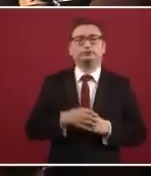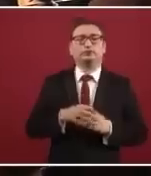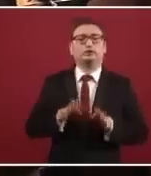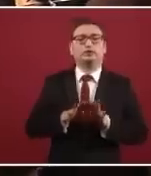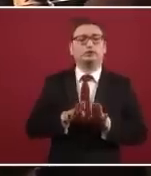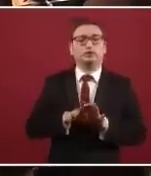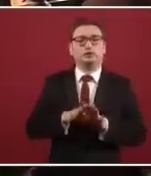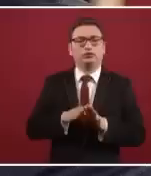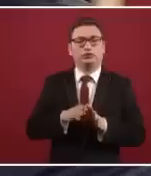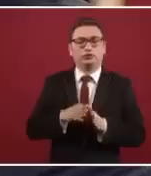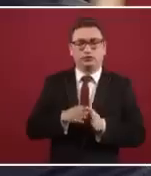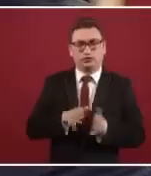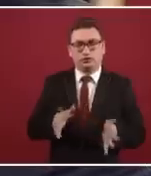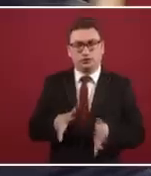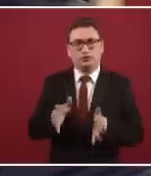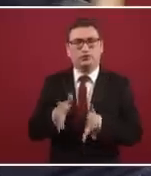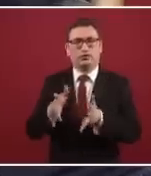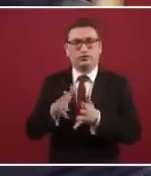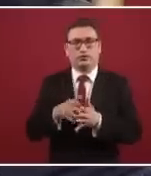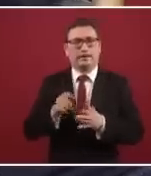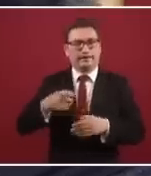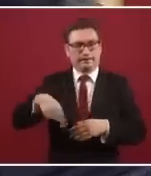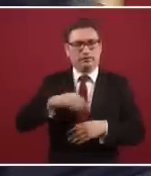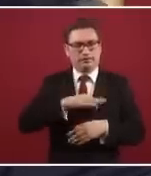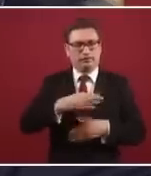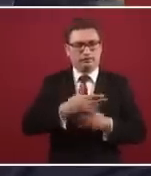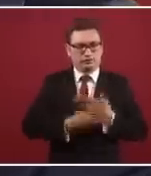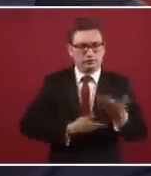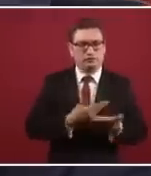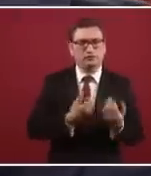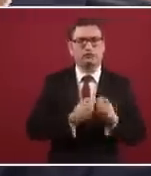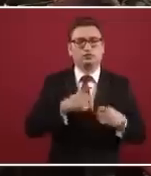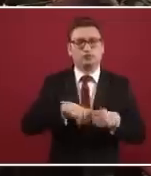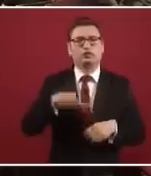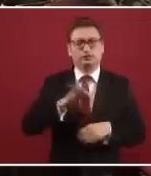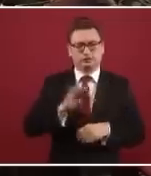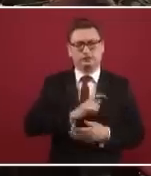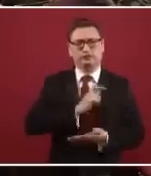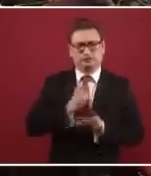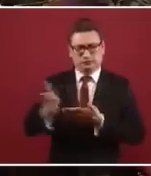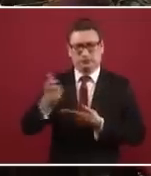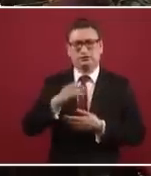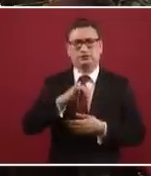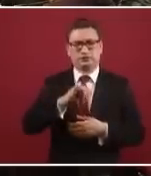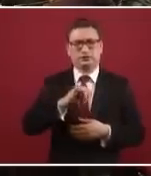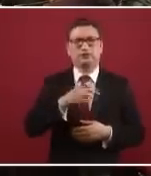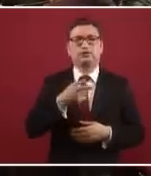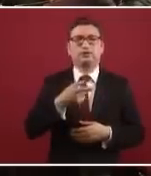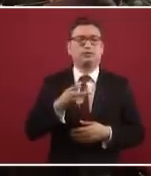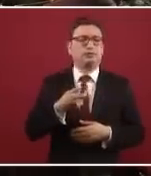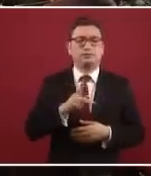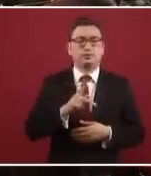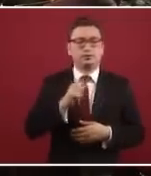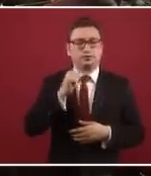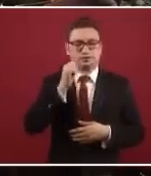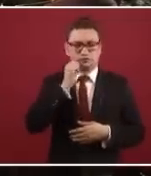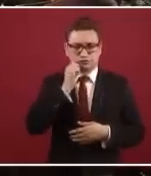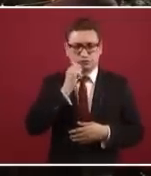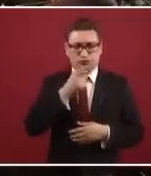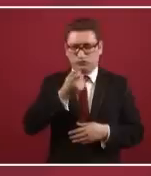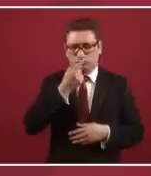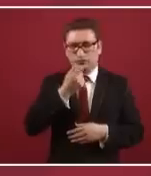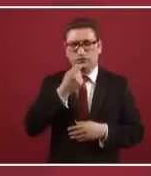este servicio social, porque aunque se les pague, es la